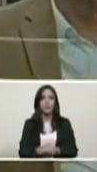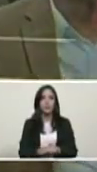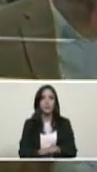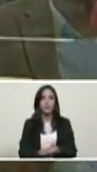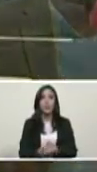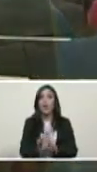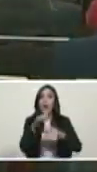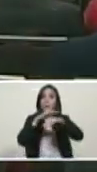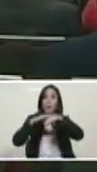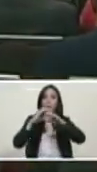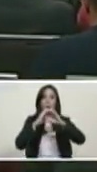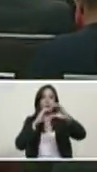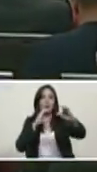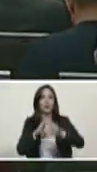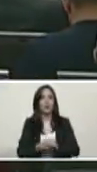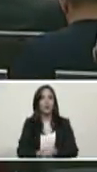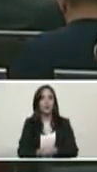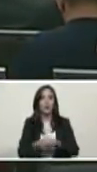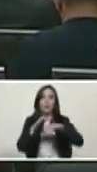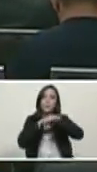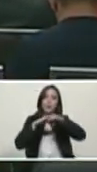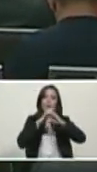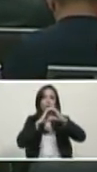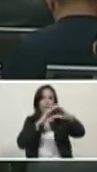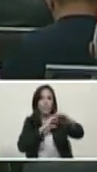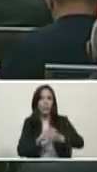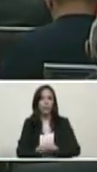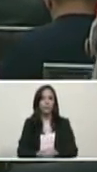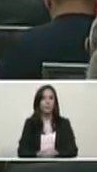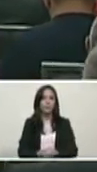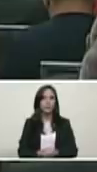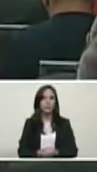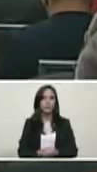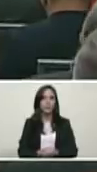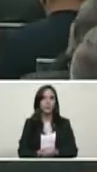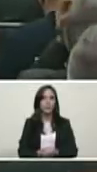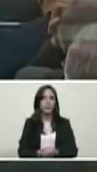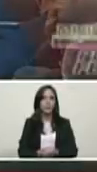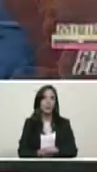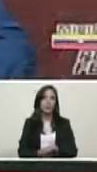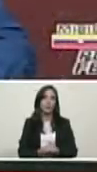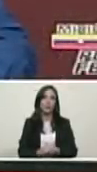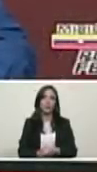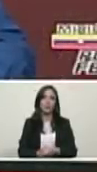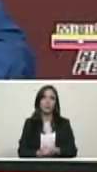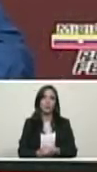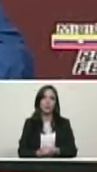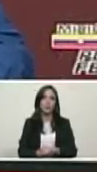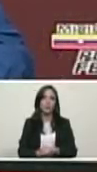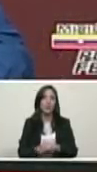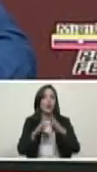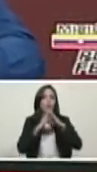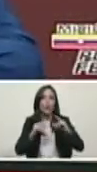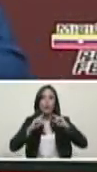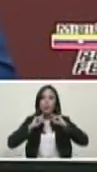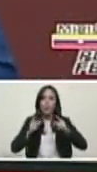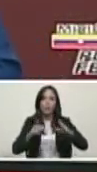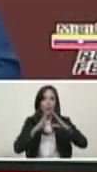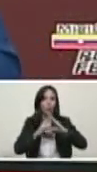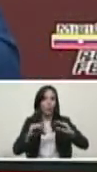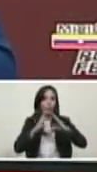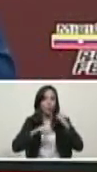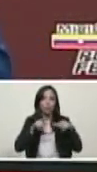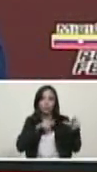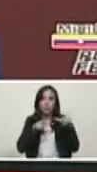ministro de transporte eso incluye avenidas autopistas todas las autopistas del país todos